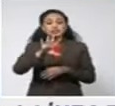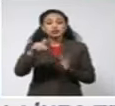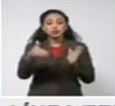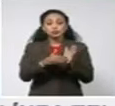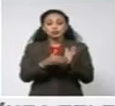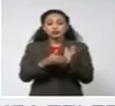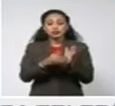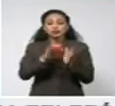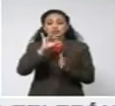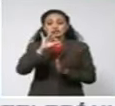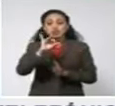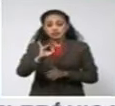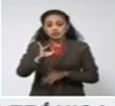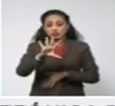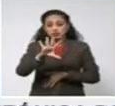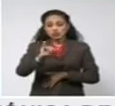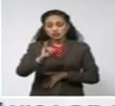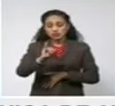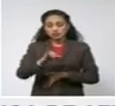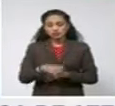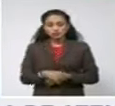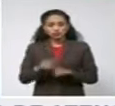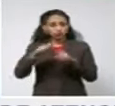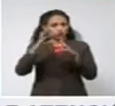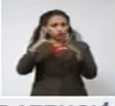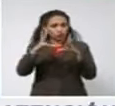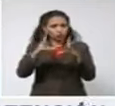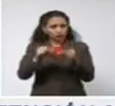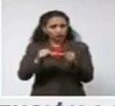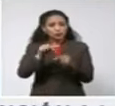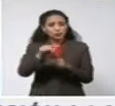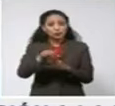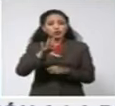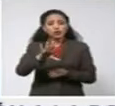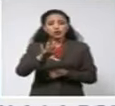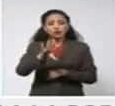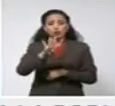5.756, lo cual da un acumulado de